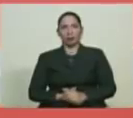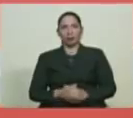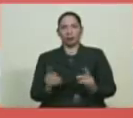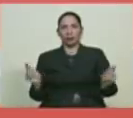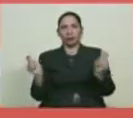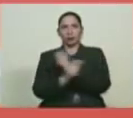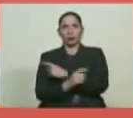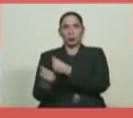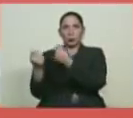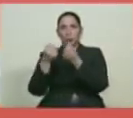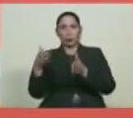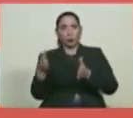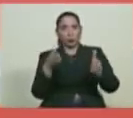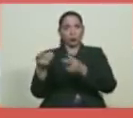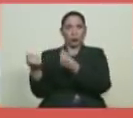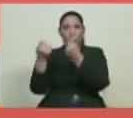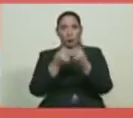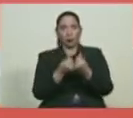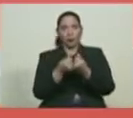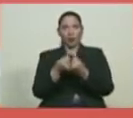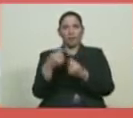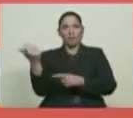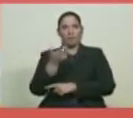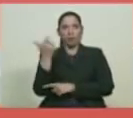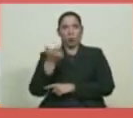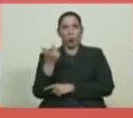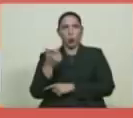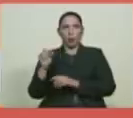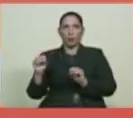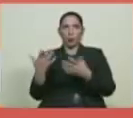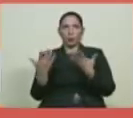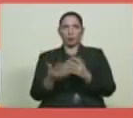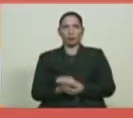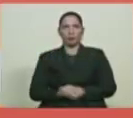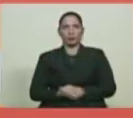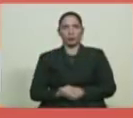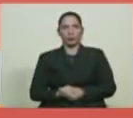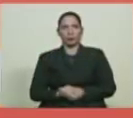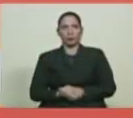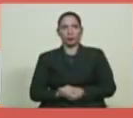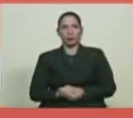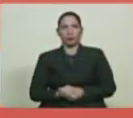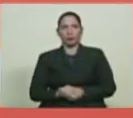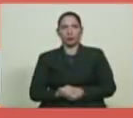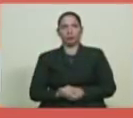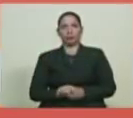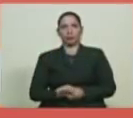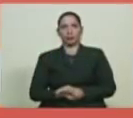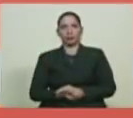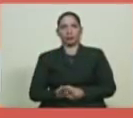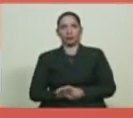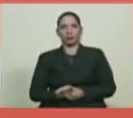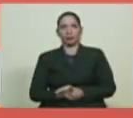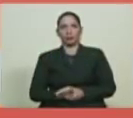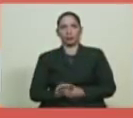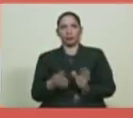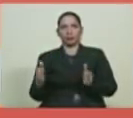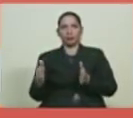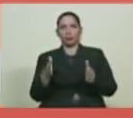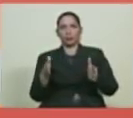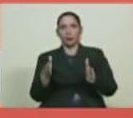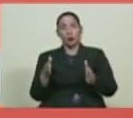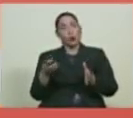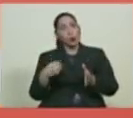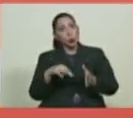de reconducción de nuestra economía para la búsqueda de la prosperidad. No nos van a desviar de este camino. Estamos